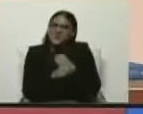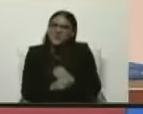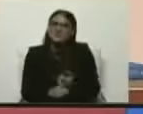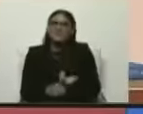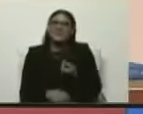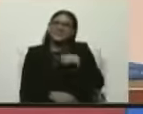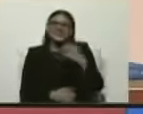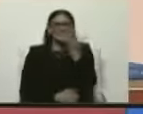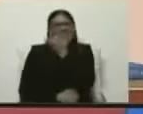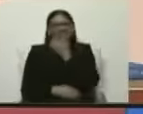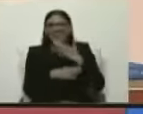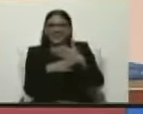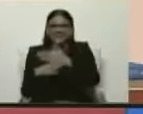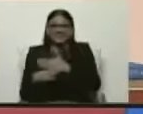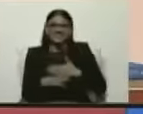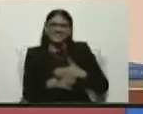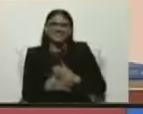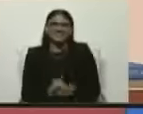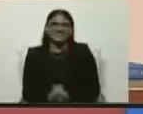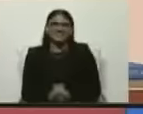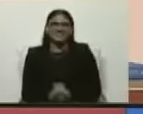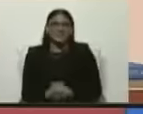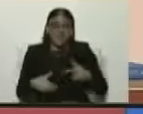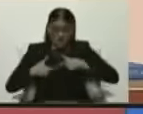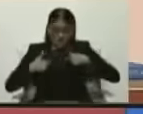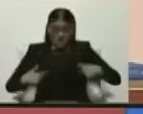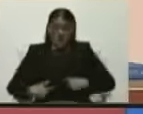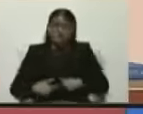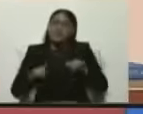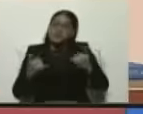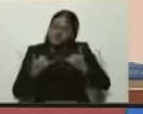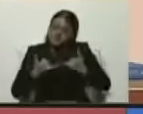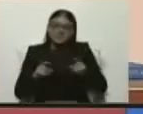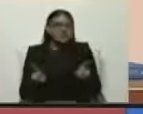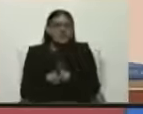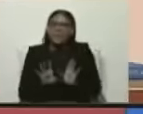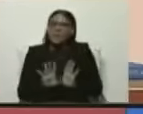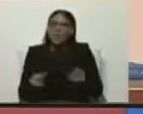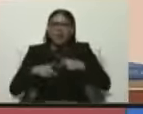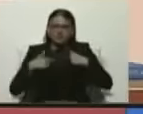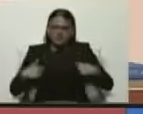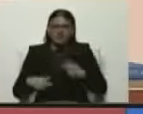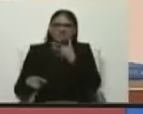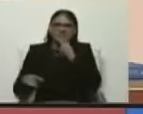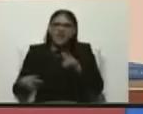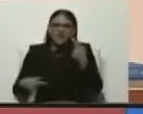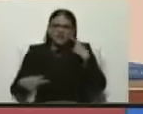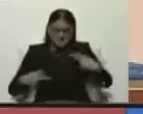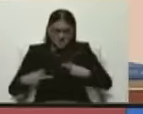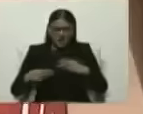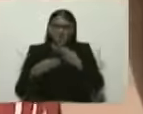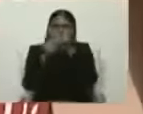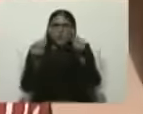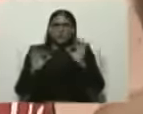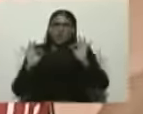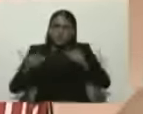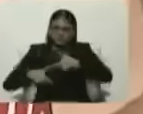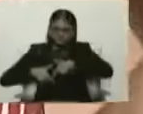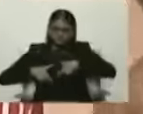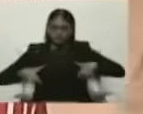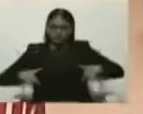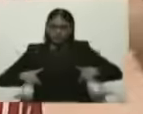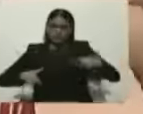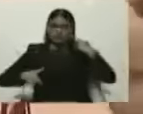No la pone. Esta es tarjetica, esta es. Esta es la que aparece, ¿eh? PSUV. Ah,